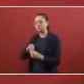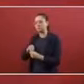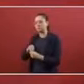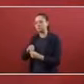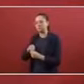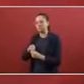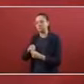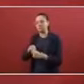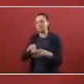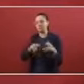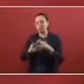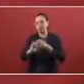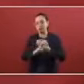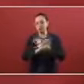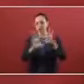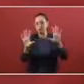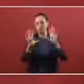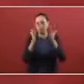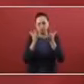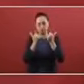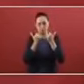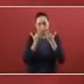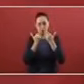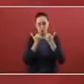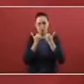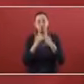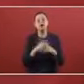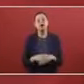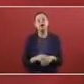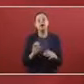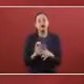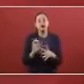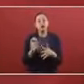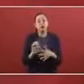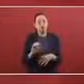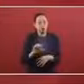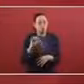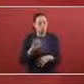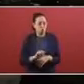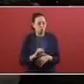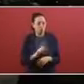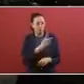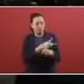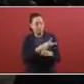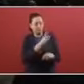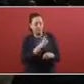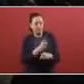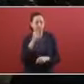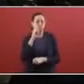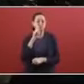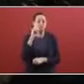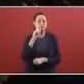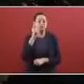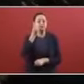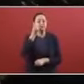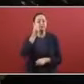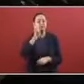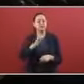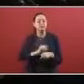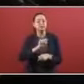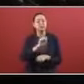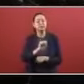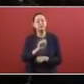Entonces, invité a la secretaria de la Función Pública, Irmeréndira